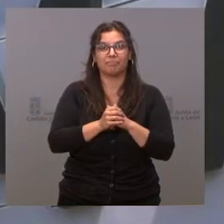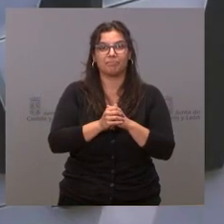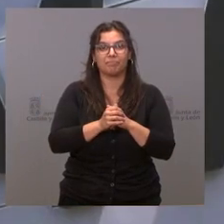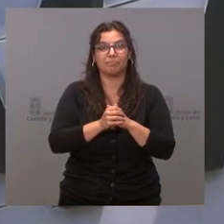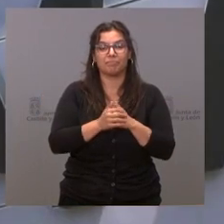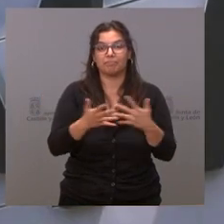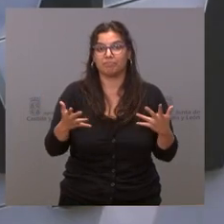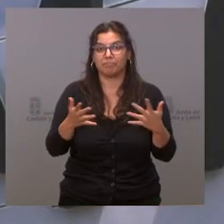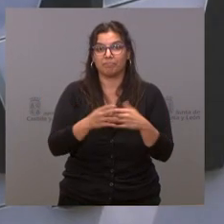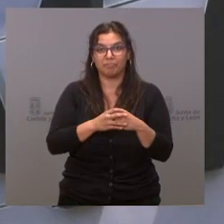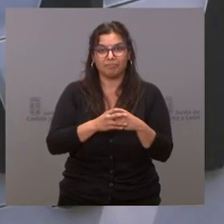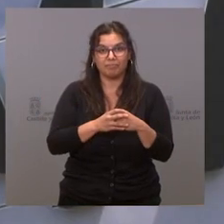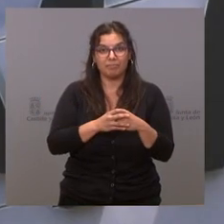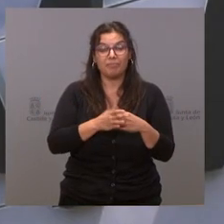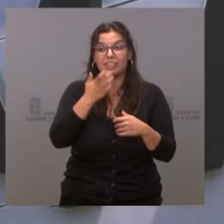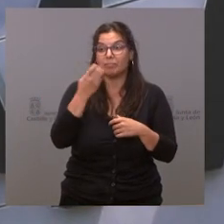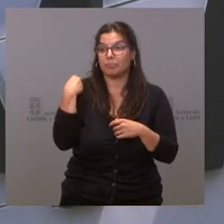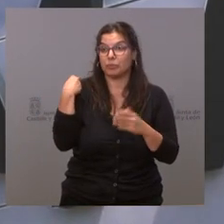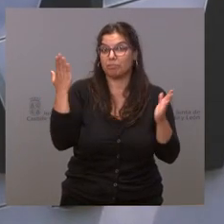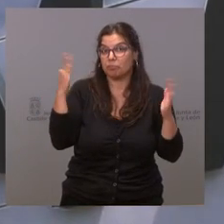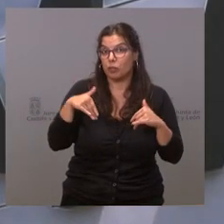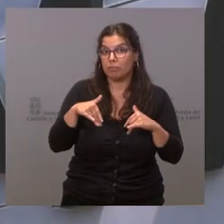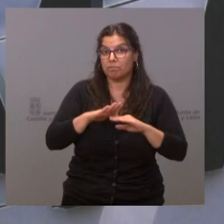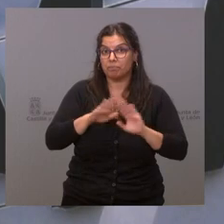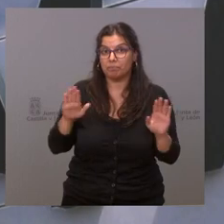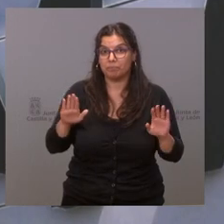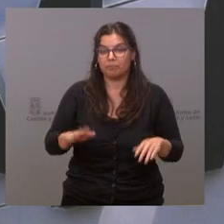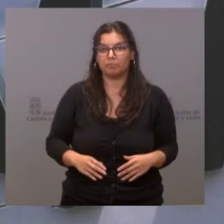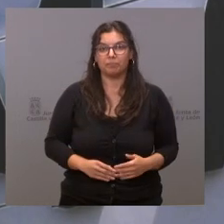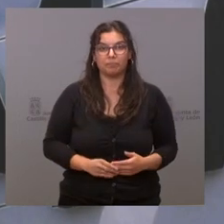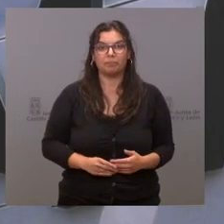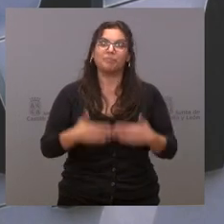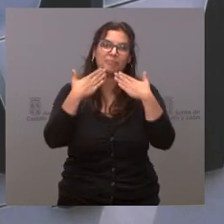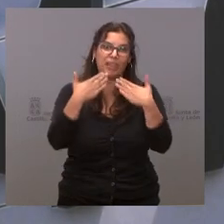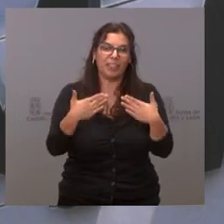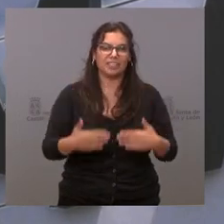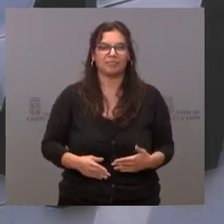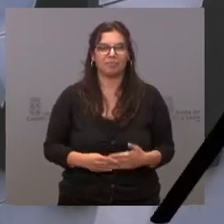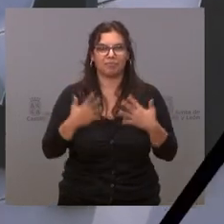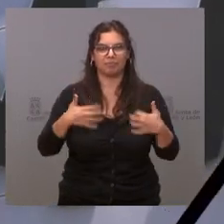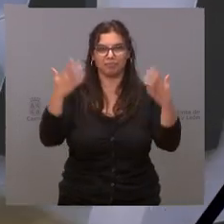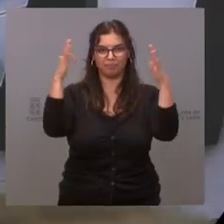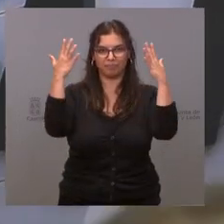y si no hay preguntas pues muchas gracias